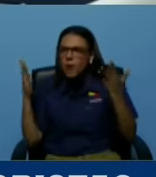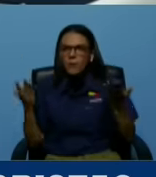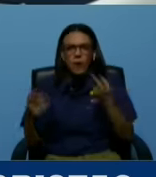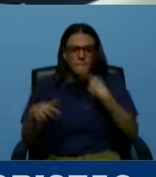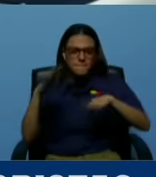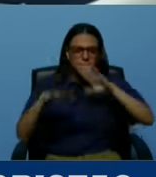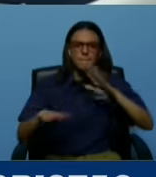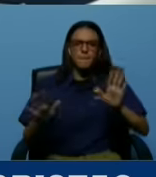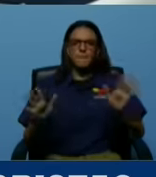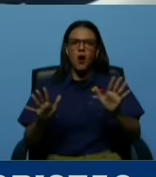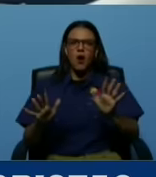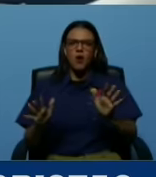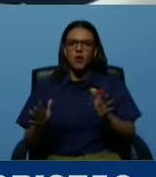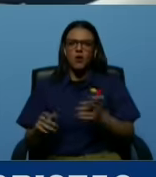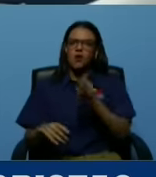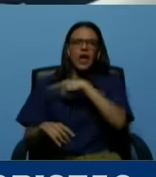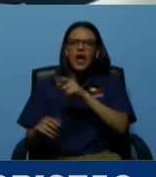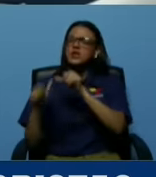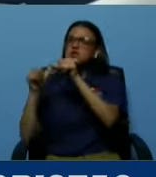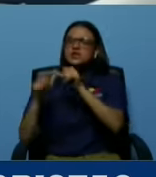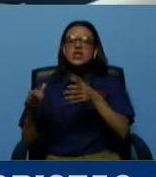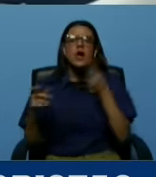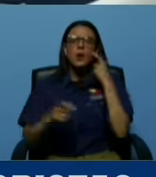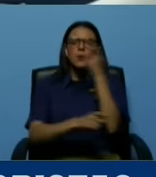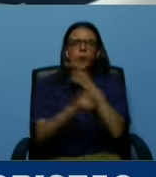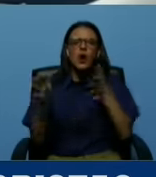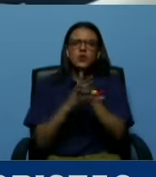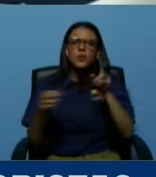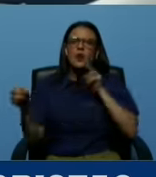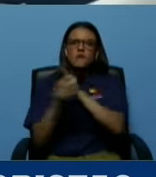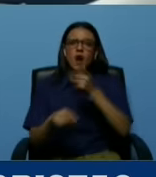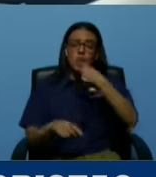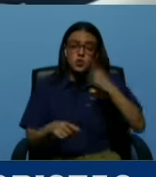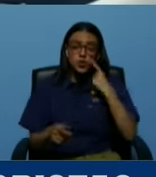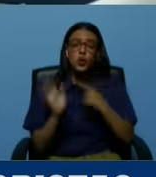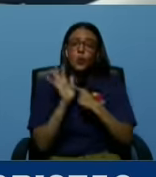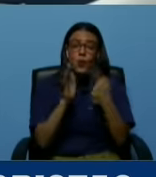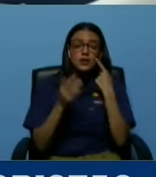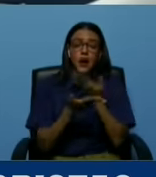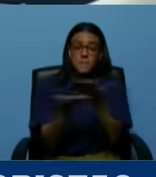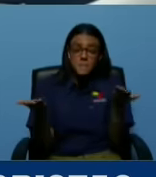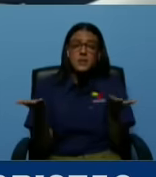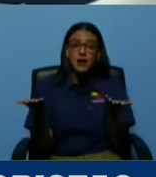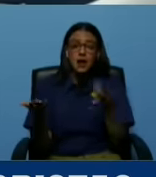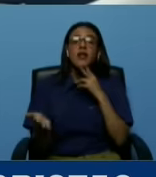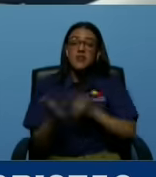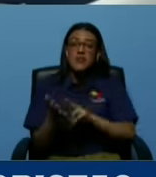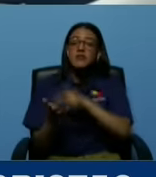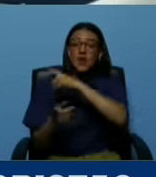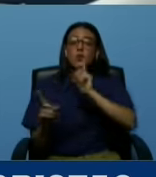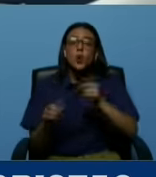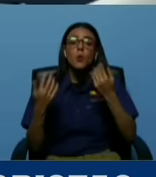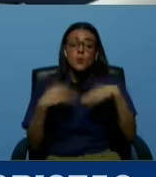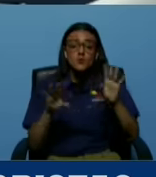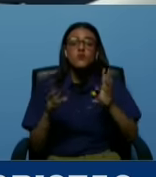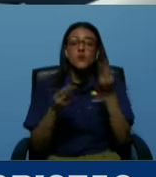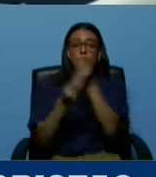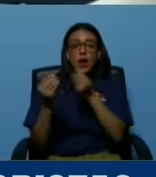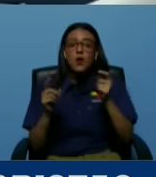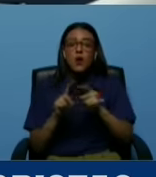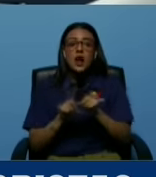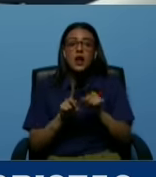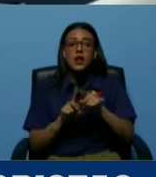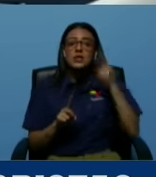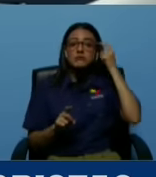a protestas, a acciones, luego de todo esto que estamos aquí mostrando. Oye, hay que ser bien psicópata para continuar con